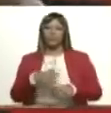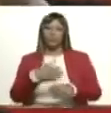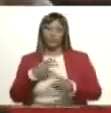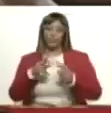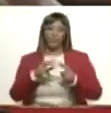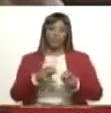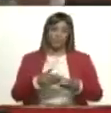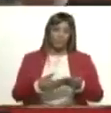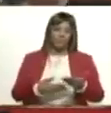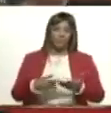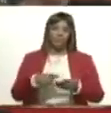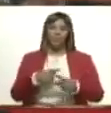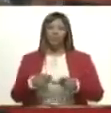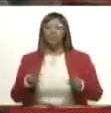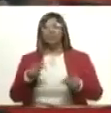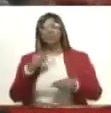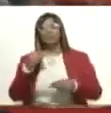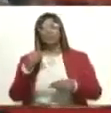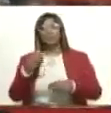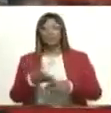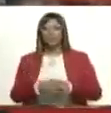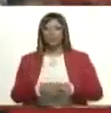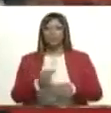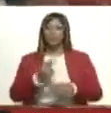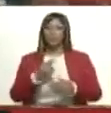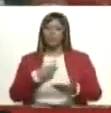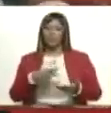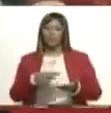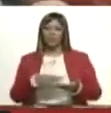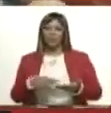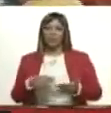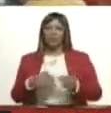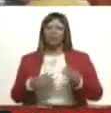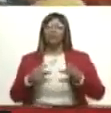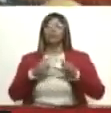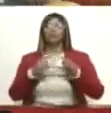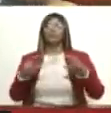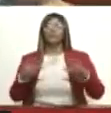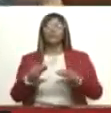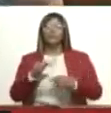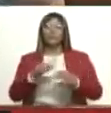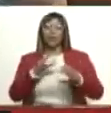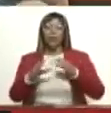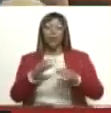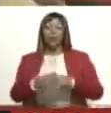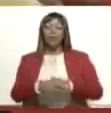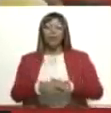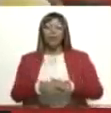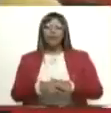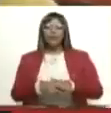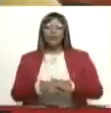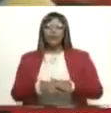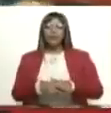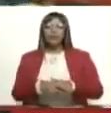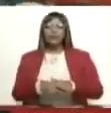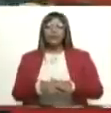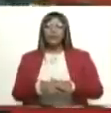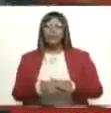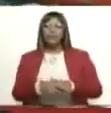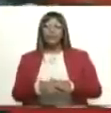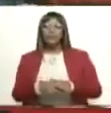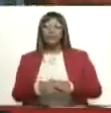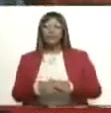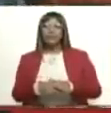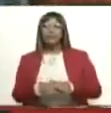del dominio de la opinión pública. Solamente paso a leer el encabezado de esta comunicación y que, bueno,